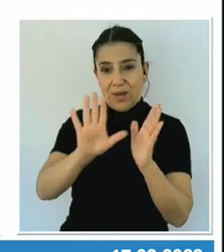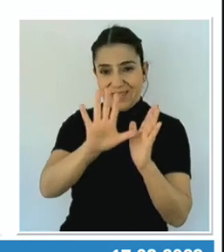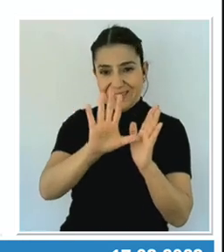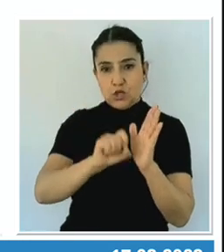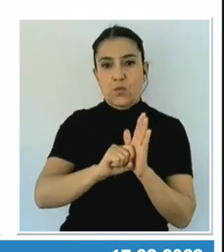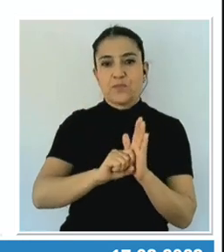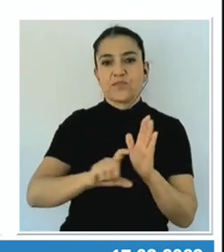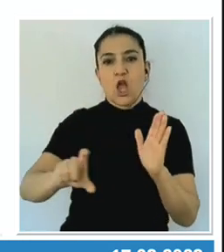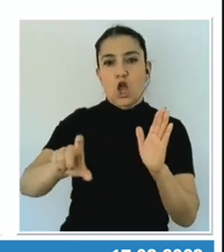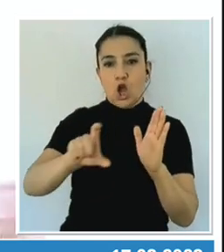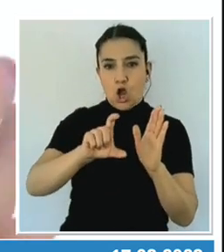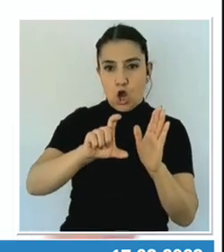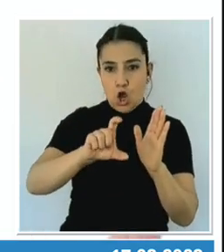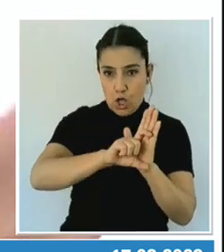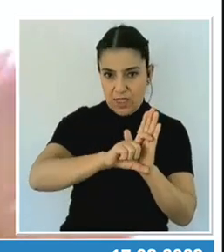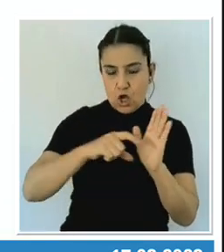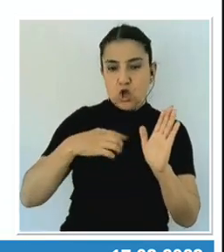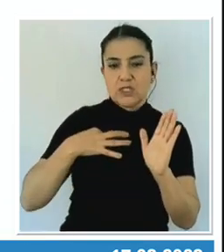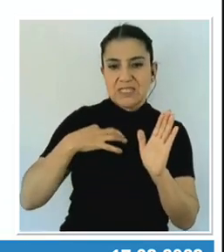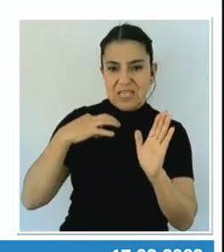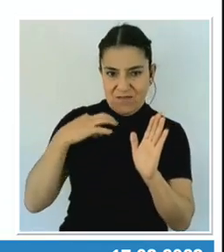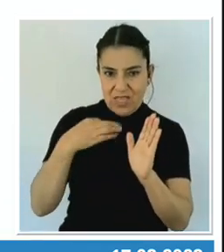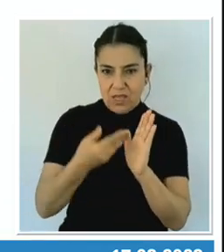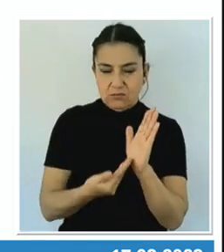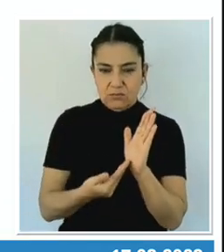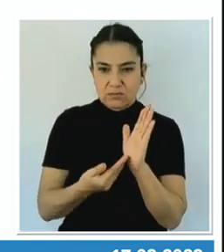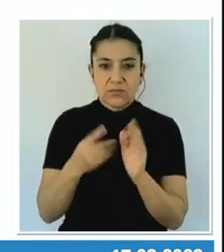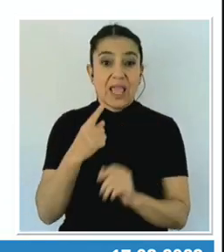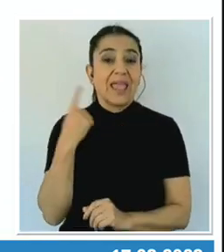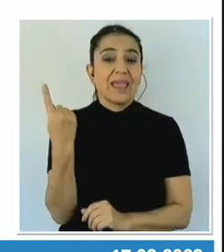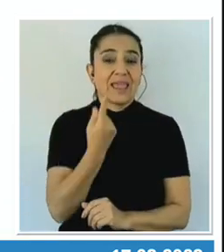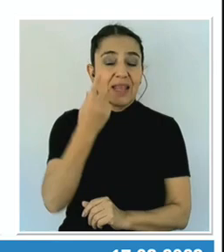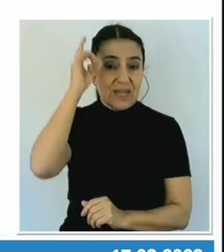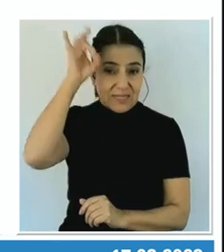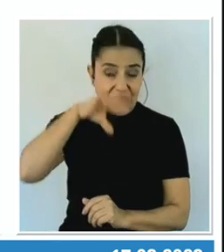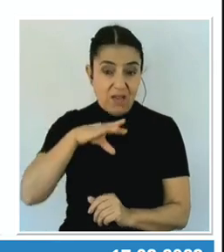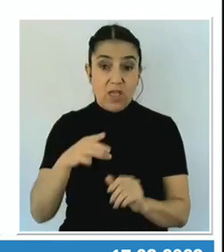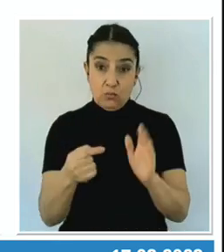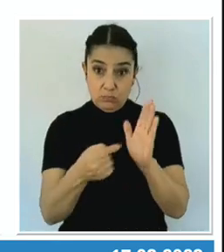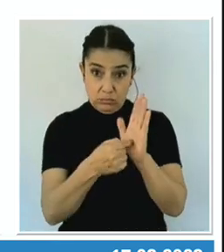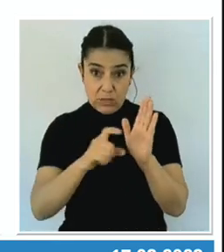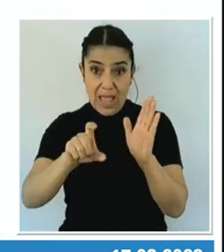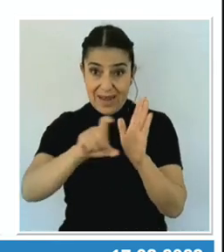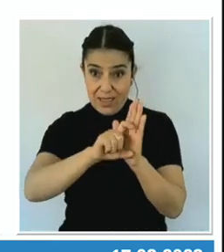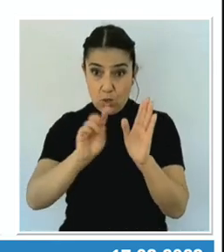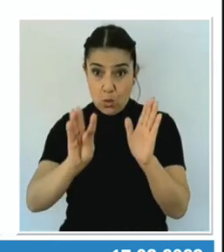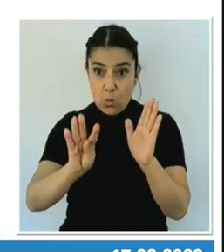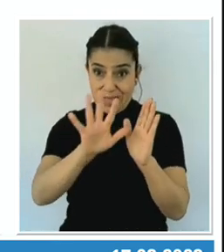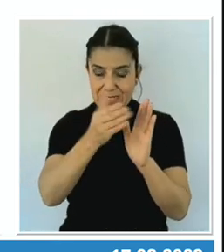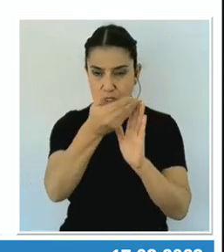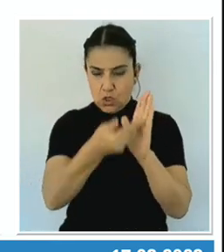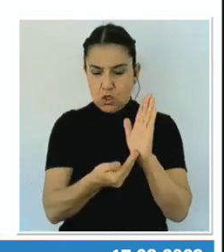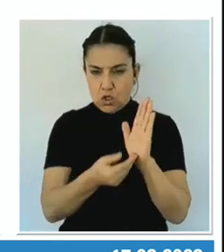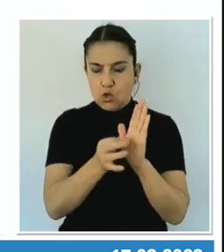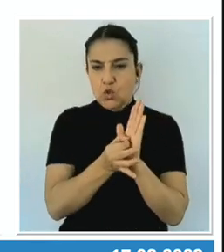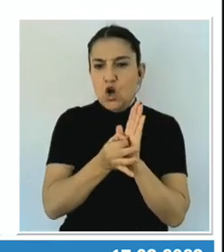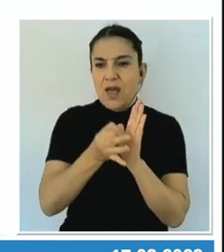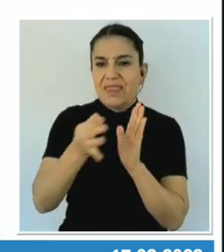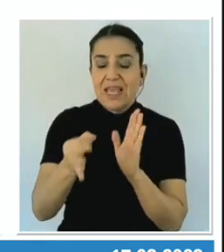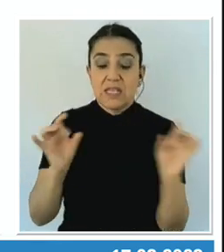¿no? Como en general se sabe, ese artículo define el caso fortuito como el imprevisto que no es